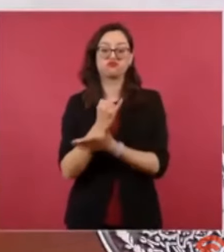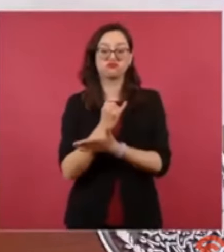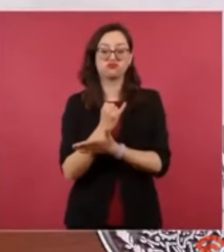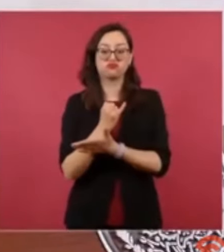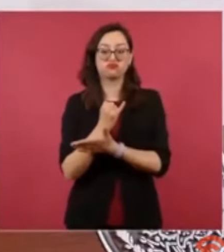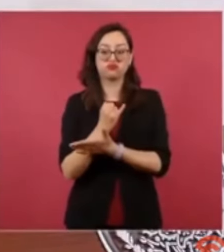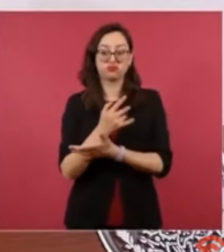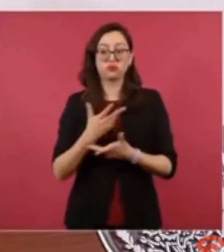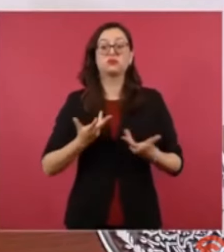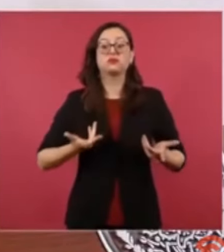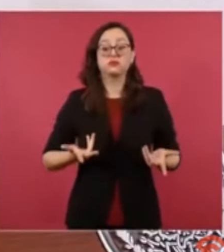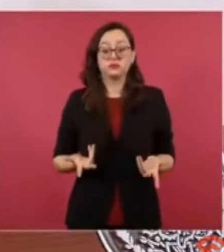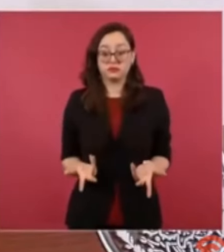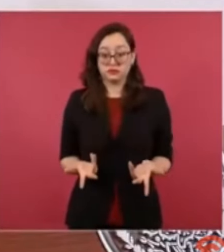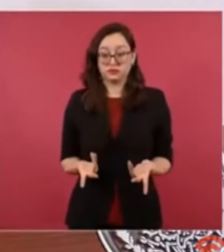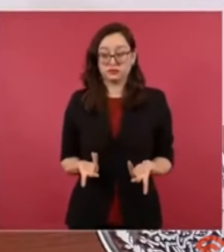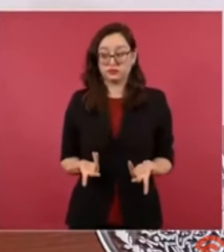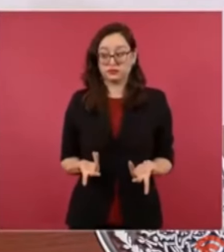Entonces,